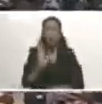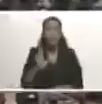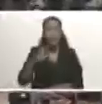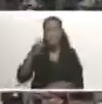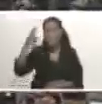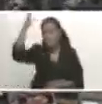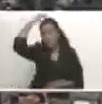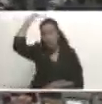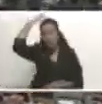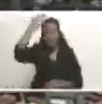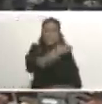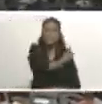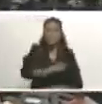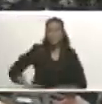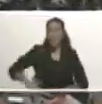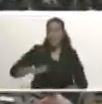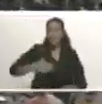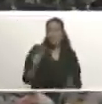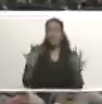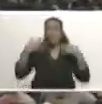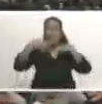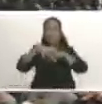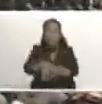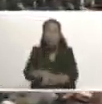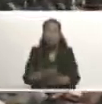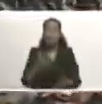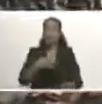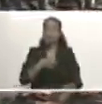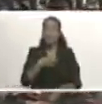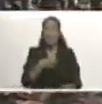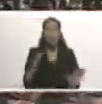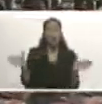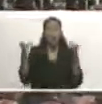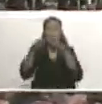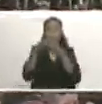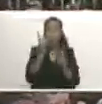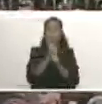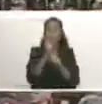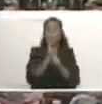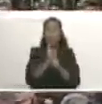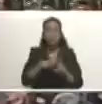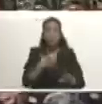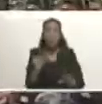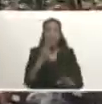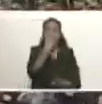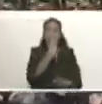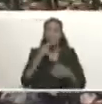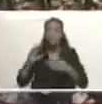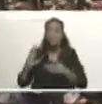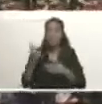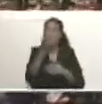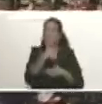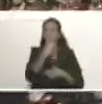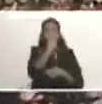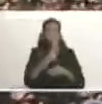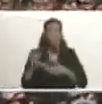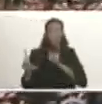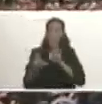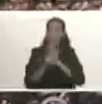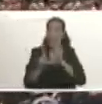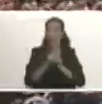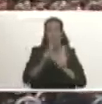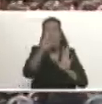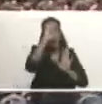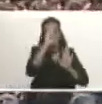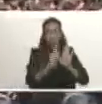candidatos presidenciales que se encuentran inhabilitados por los organismos competentes debido al incumplimiento de las leyes y